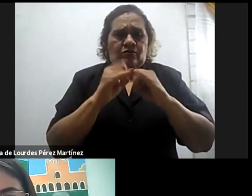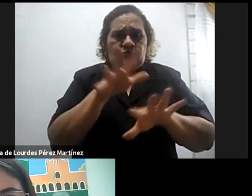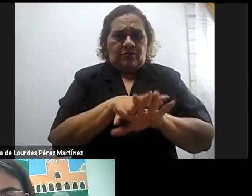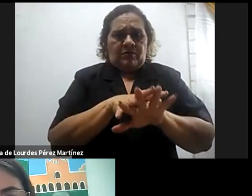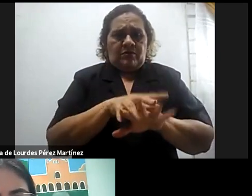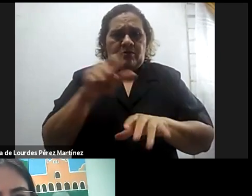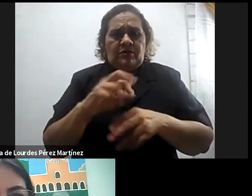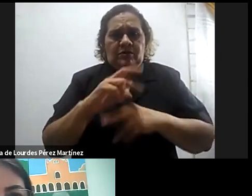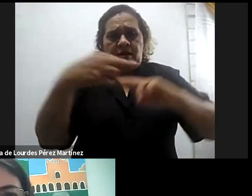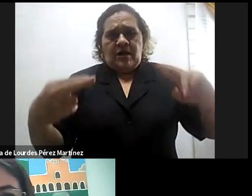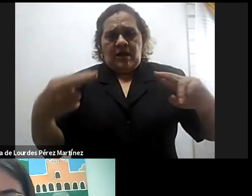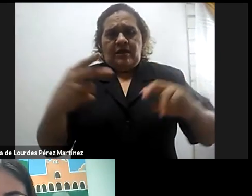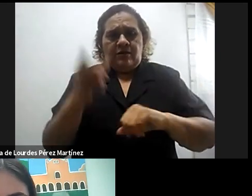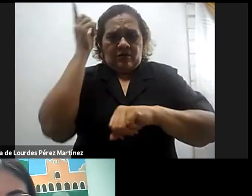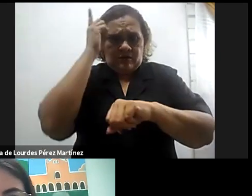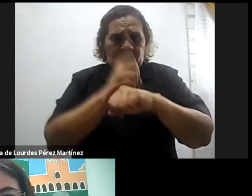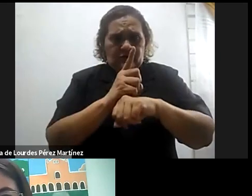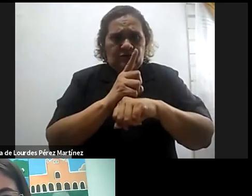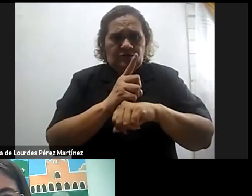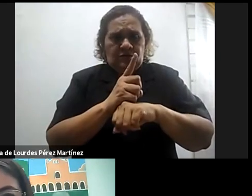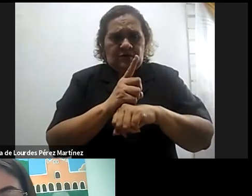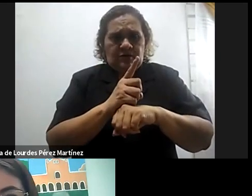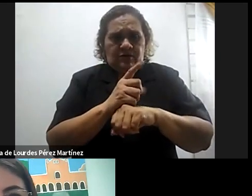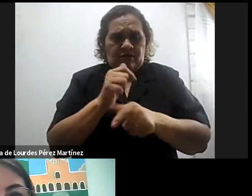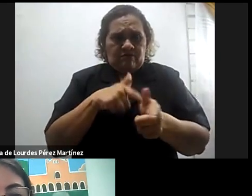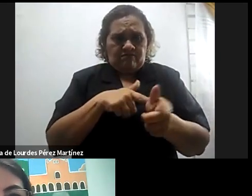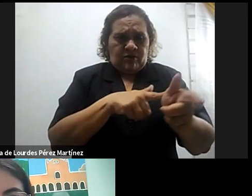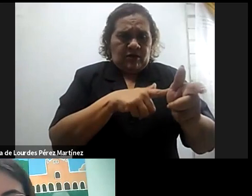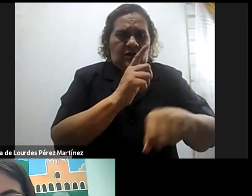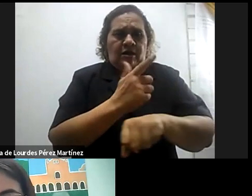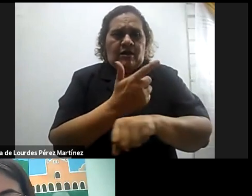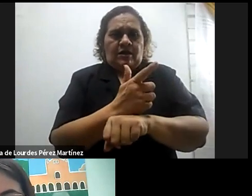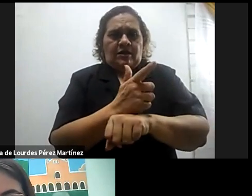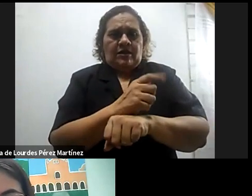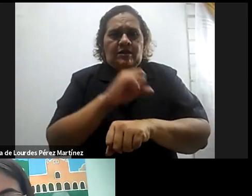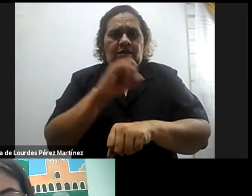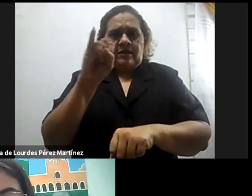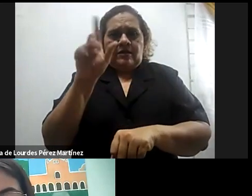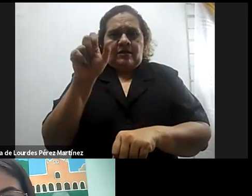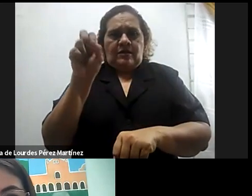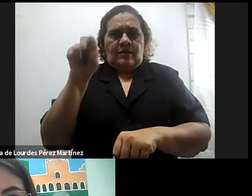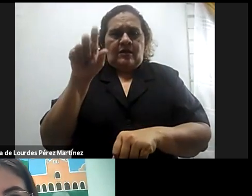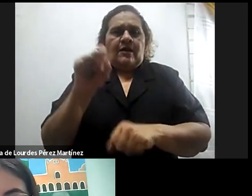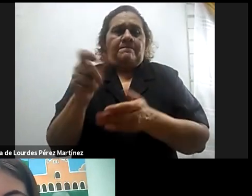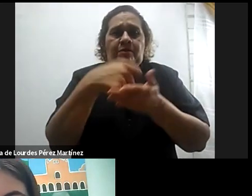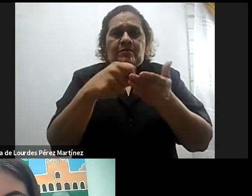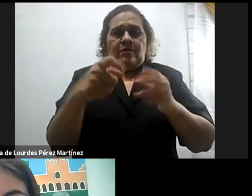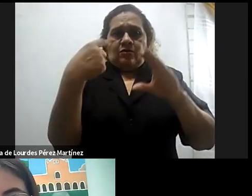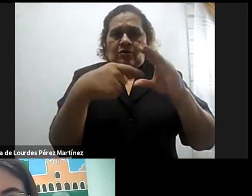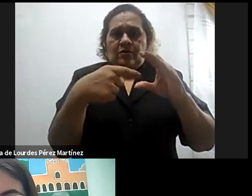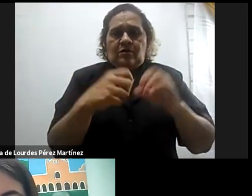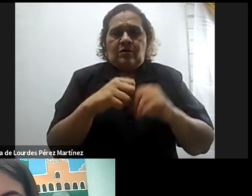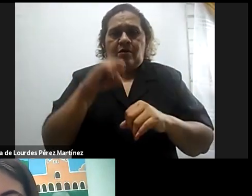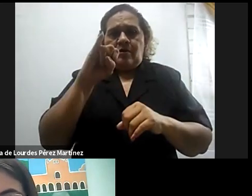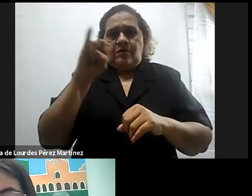la dirección que dirige la licenciada Iliana, también cuenten con nosotros. Escríbanos igual a nuestro correo IPDEI